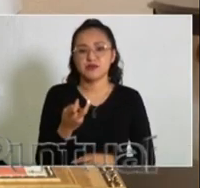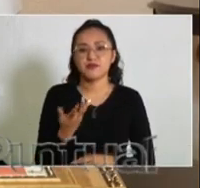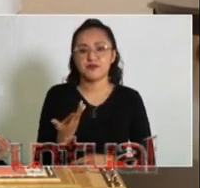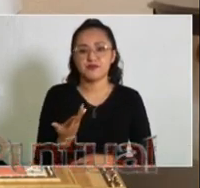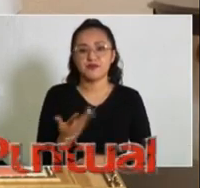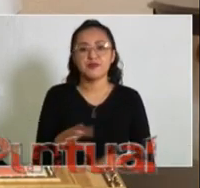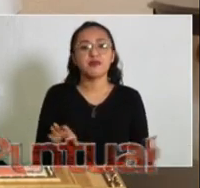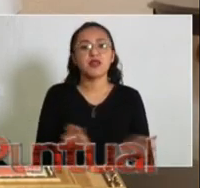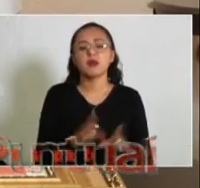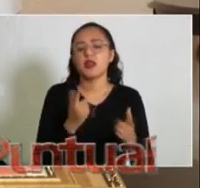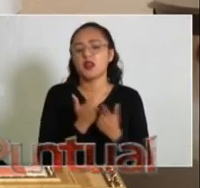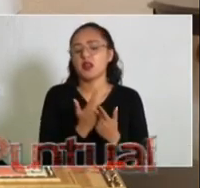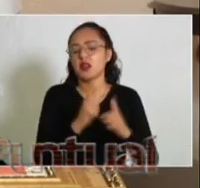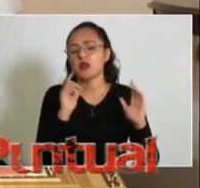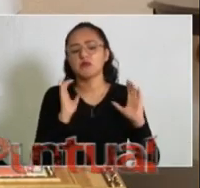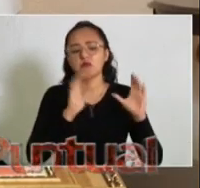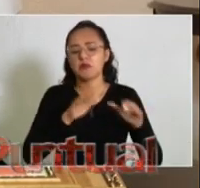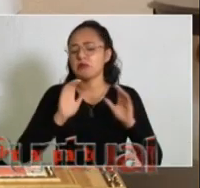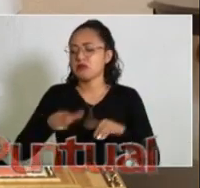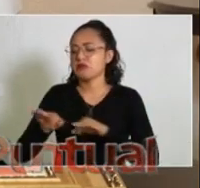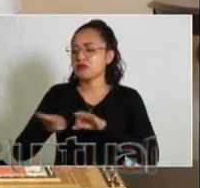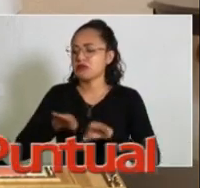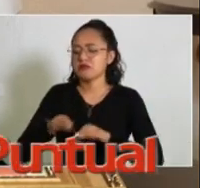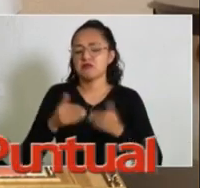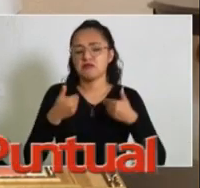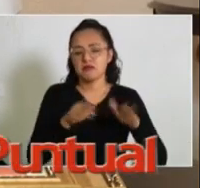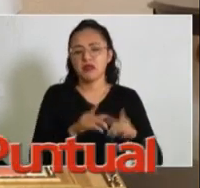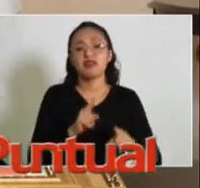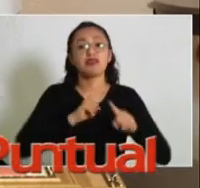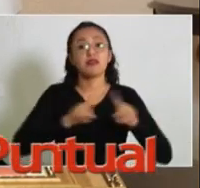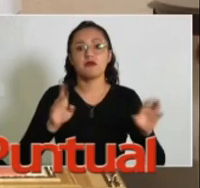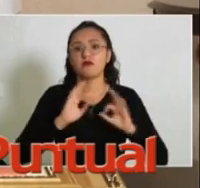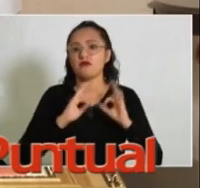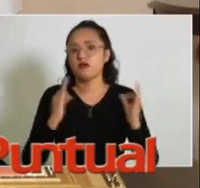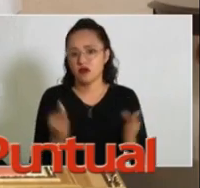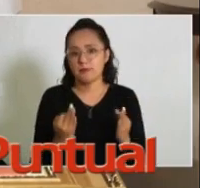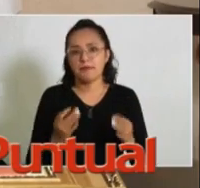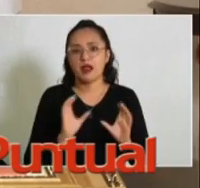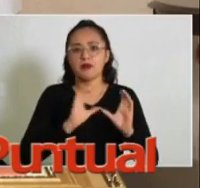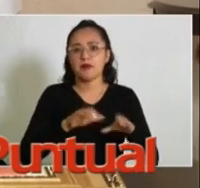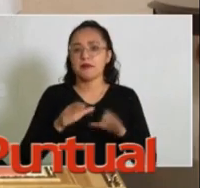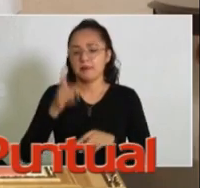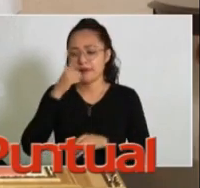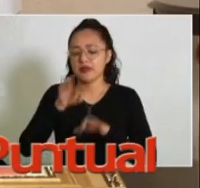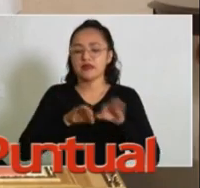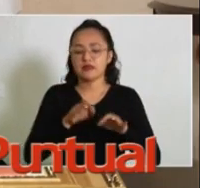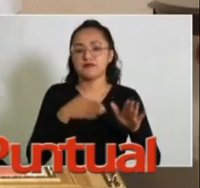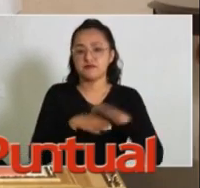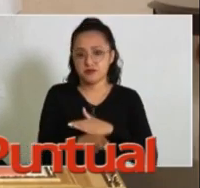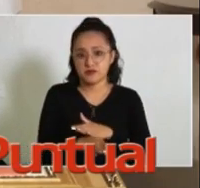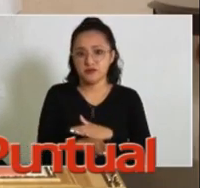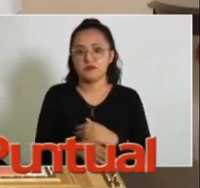la libre contratación diferentes formas de contratación laboral